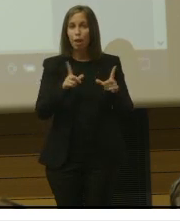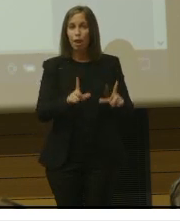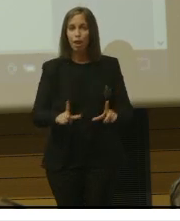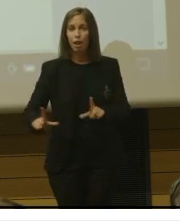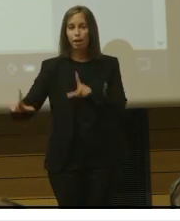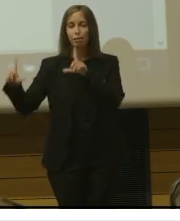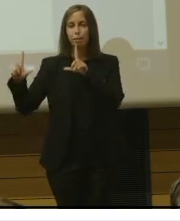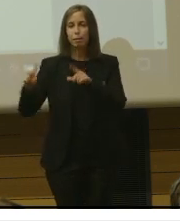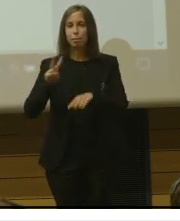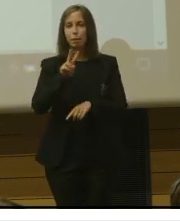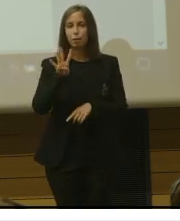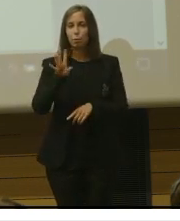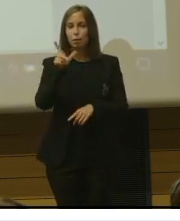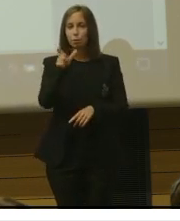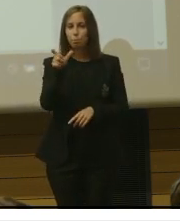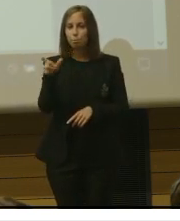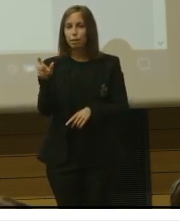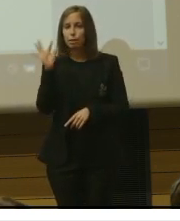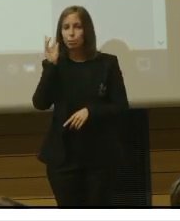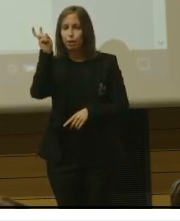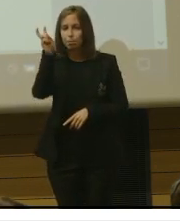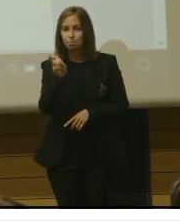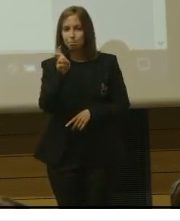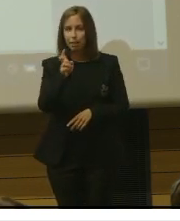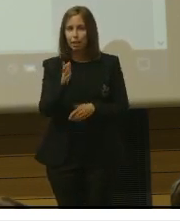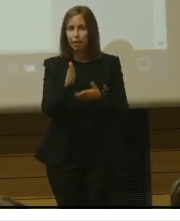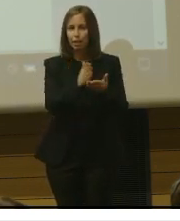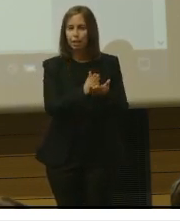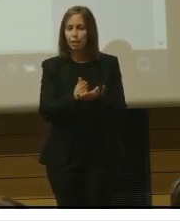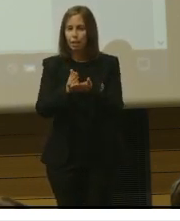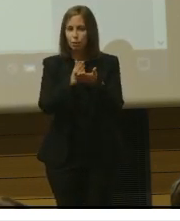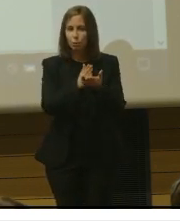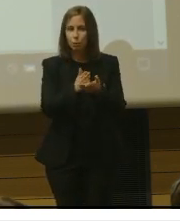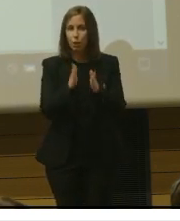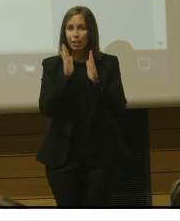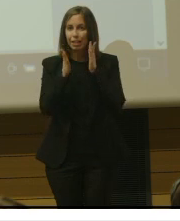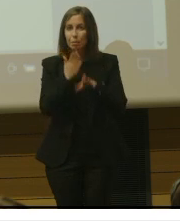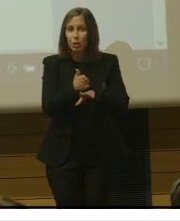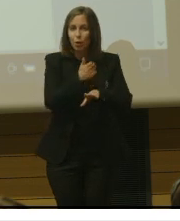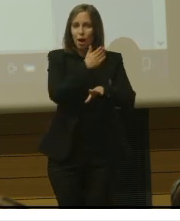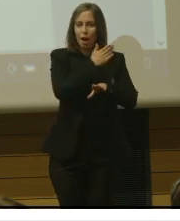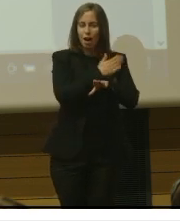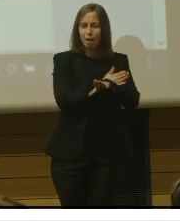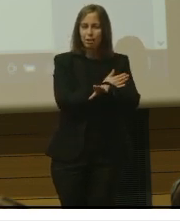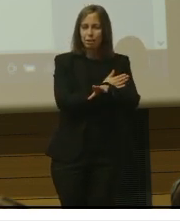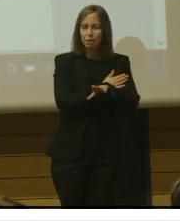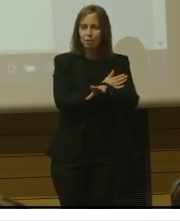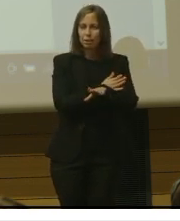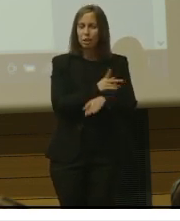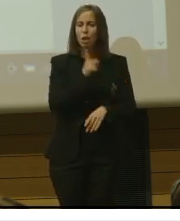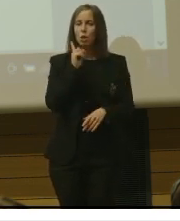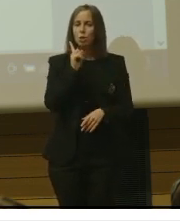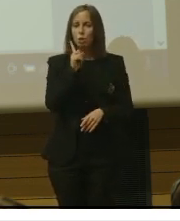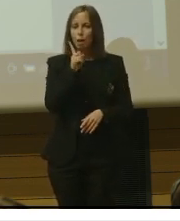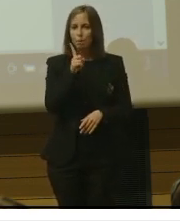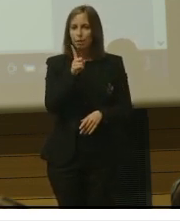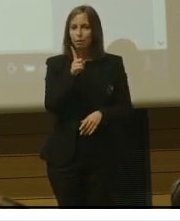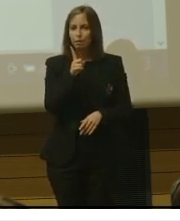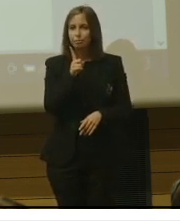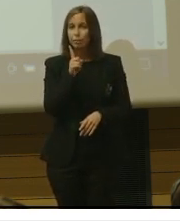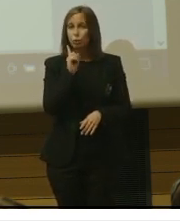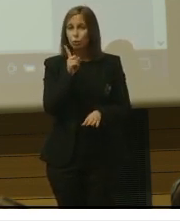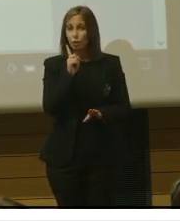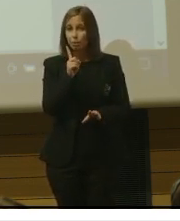24 personas que acuden a hacer la evaluación previa al inicio de la intervención, Digo solamente porque ya perdemos a muchos por el